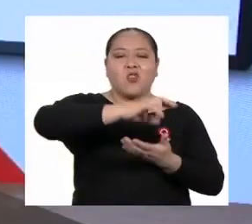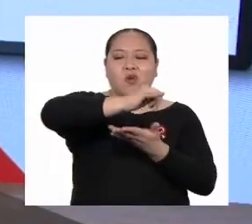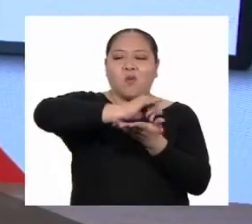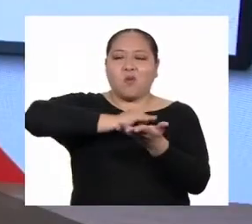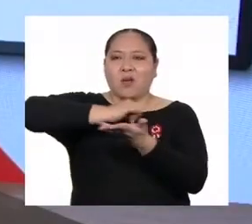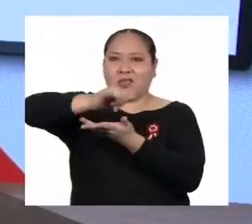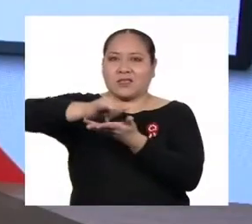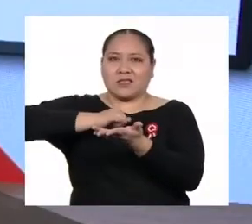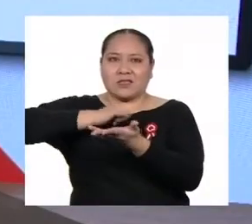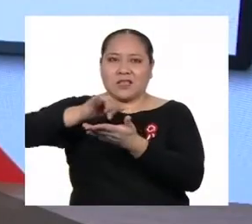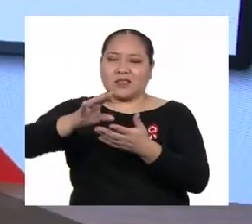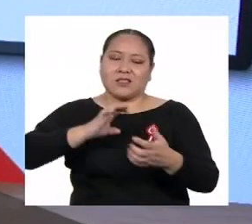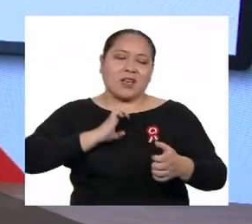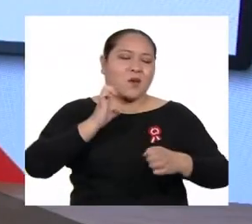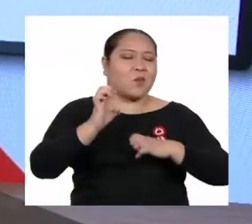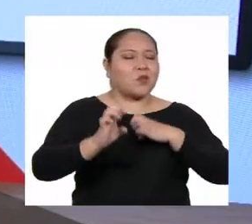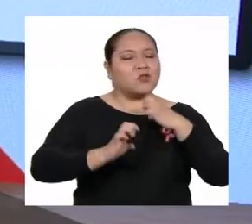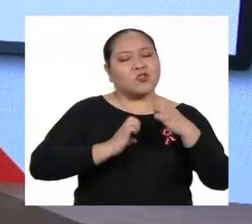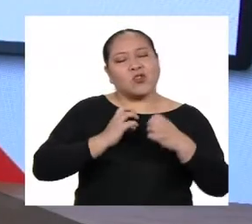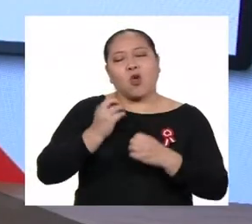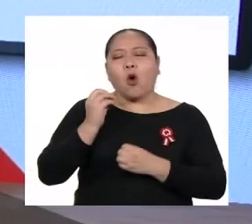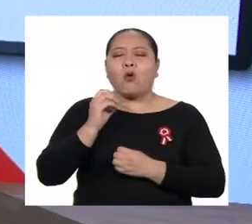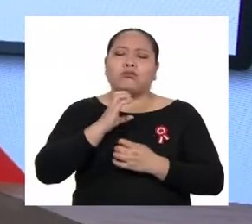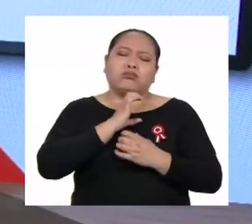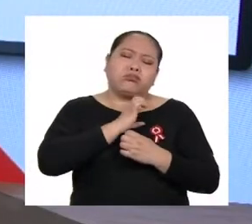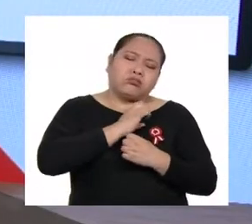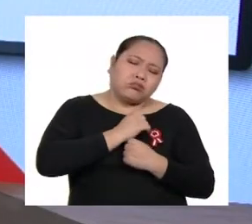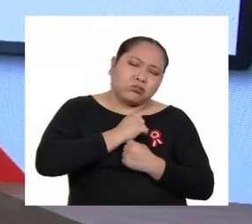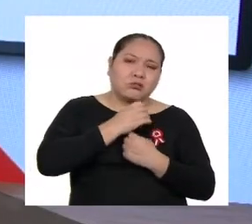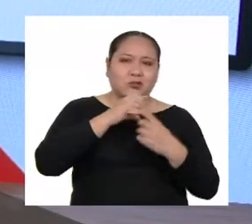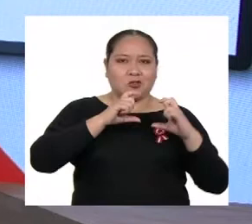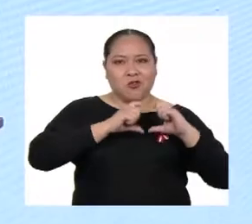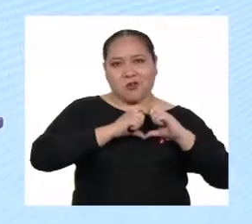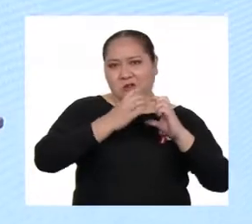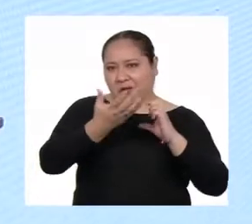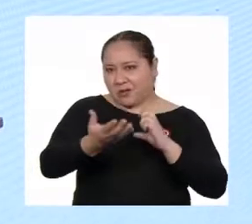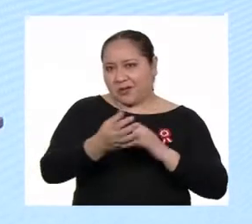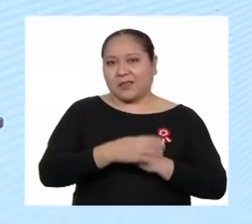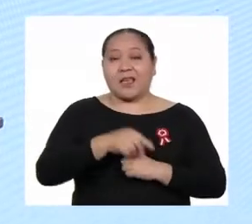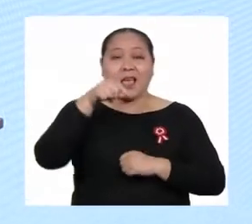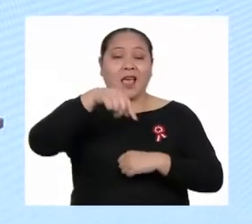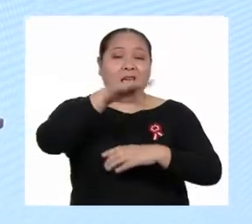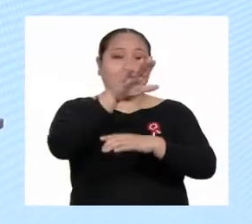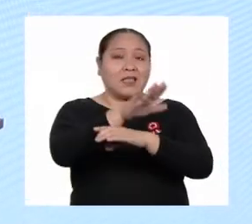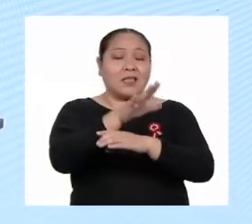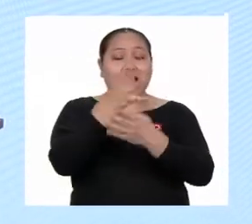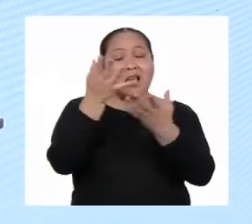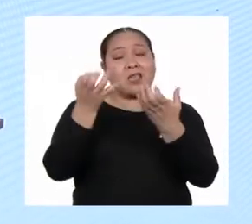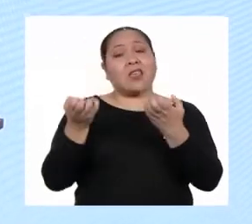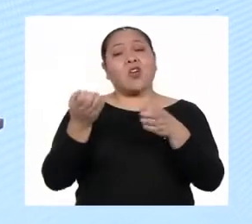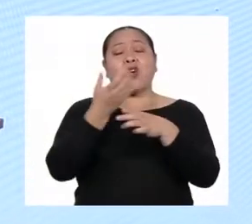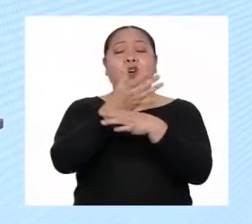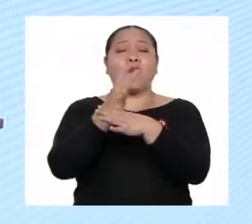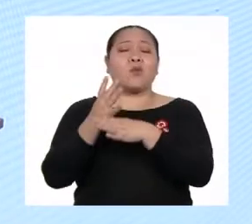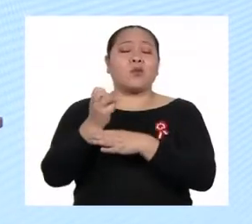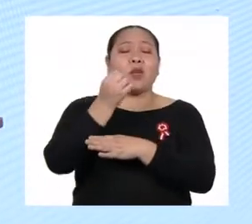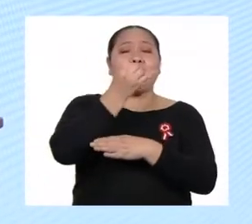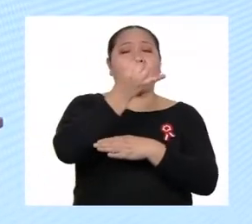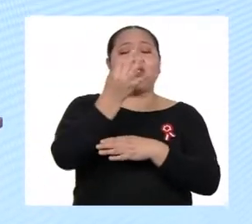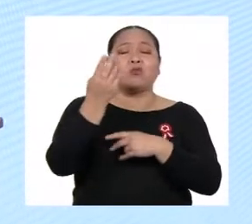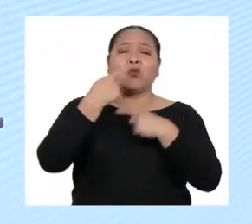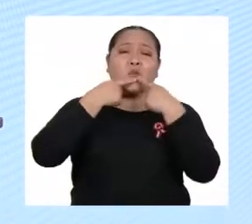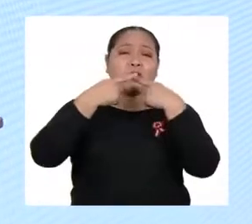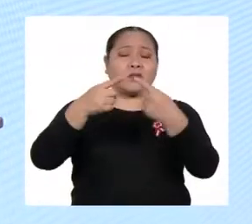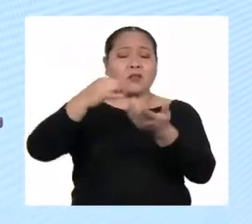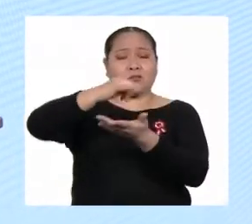mensajes que emocionan o aquejan sus corazones. Esta tarde les quiero compartir algunos mensajes que